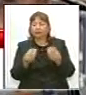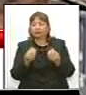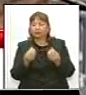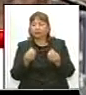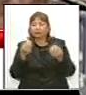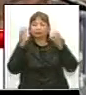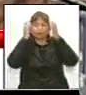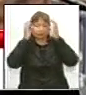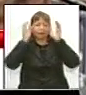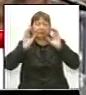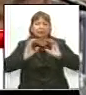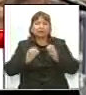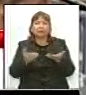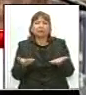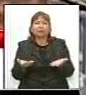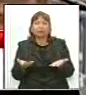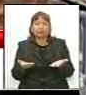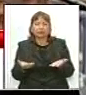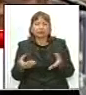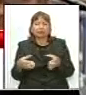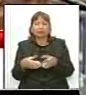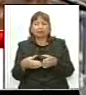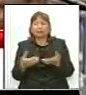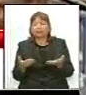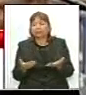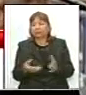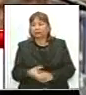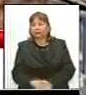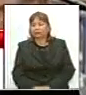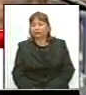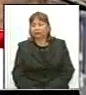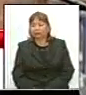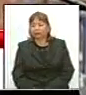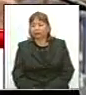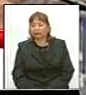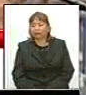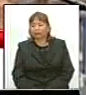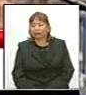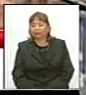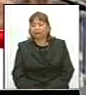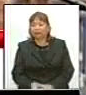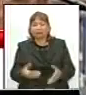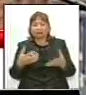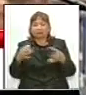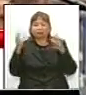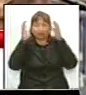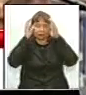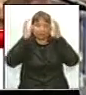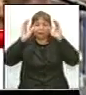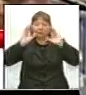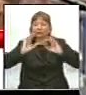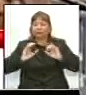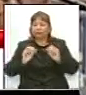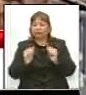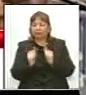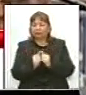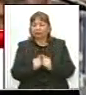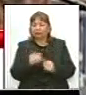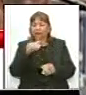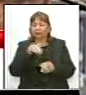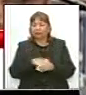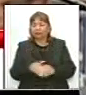a acuerdos en el Congreso de la República? En el Congreso de la República se llega a acuerdos con